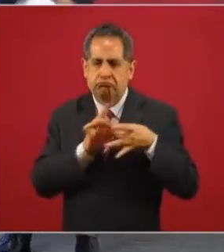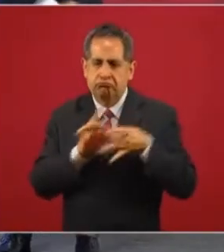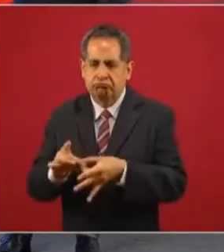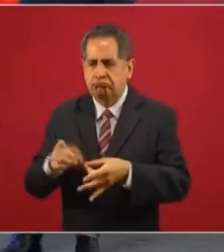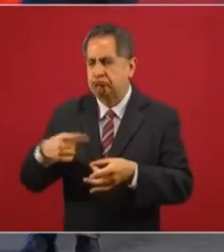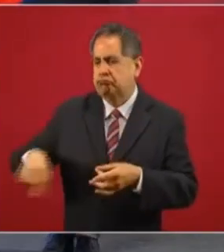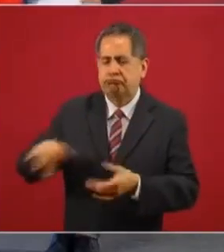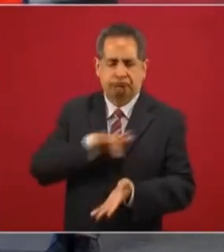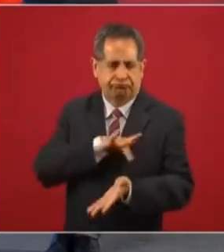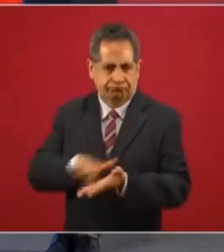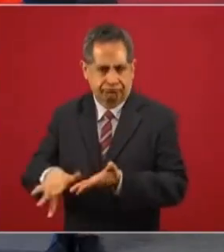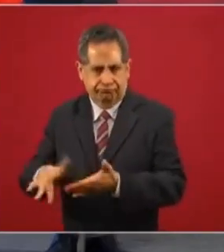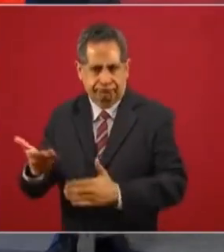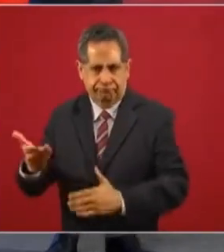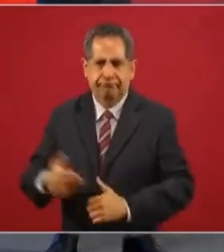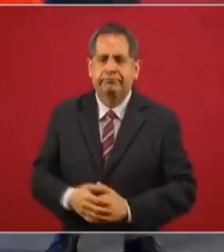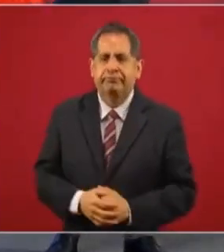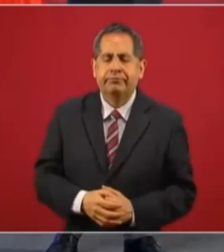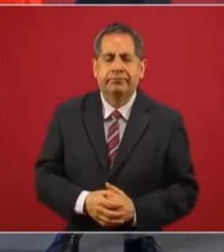consumidores. Muchas gracias.